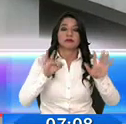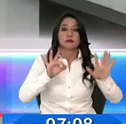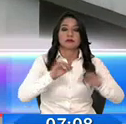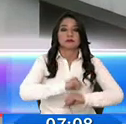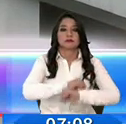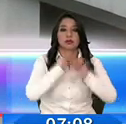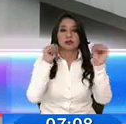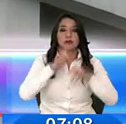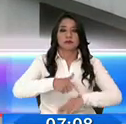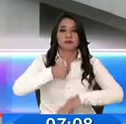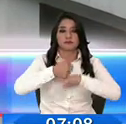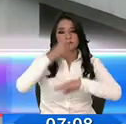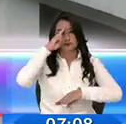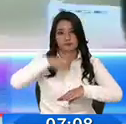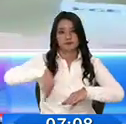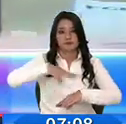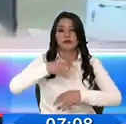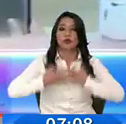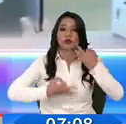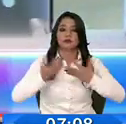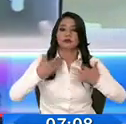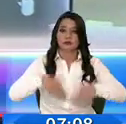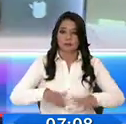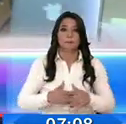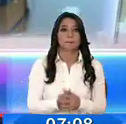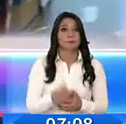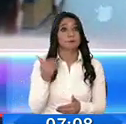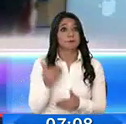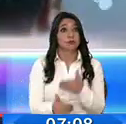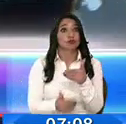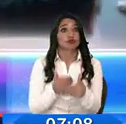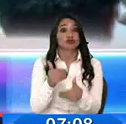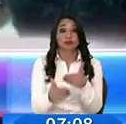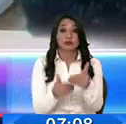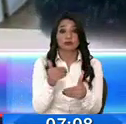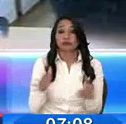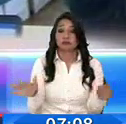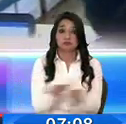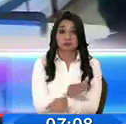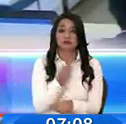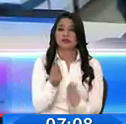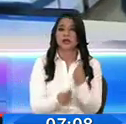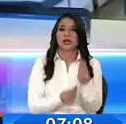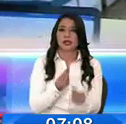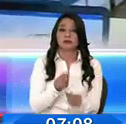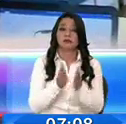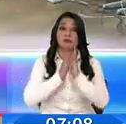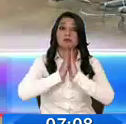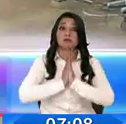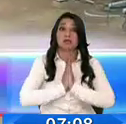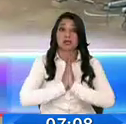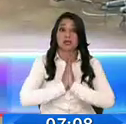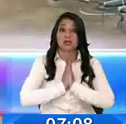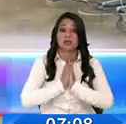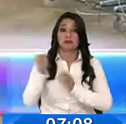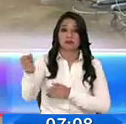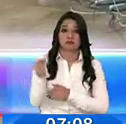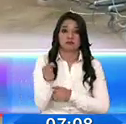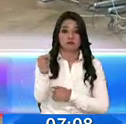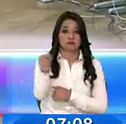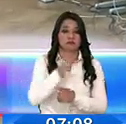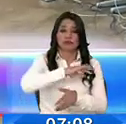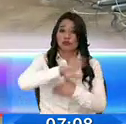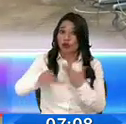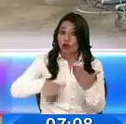en la corte nacional de justicia para que el proceso se desarrolle de forma íntegra se buscará bajo el pedido judicial que la presencia de todos los